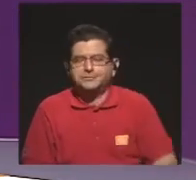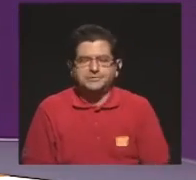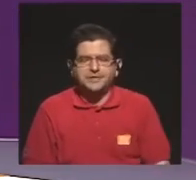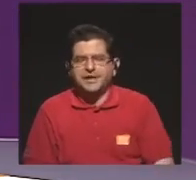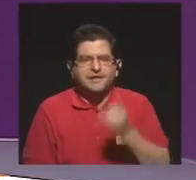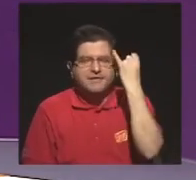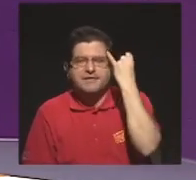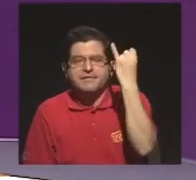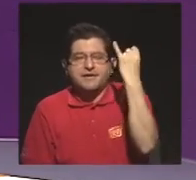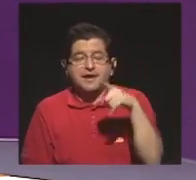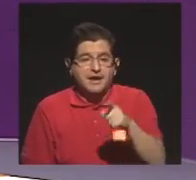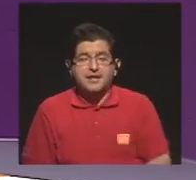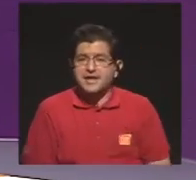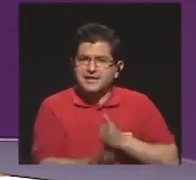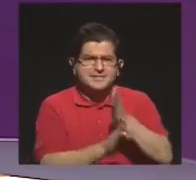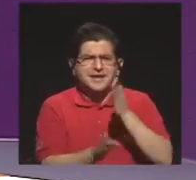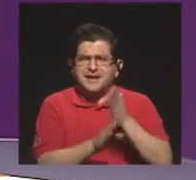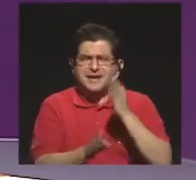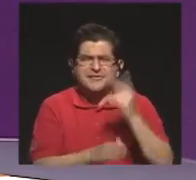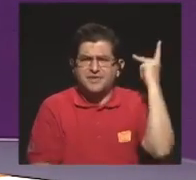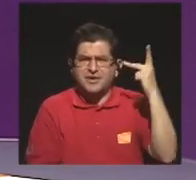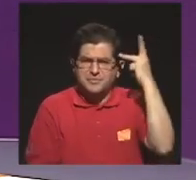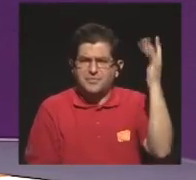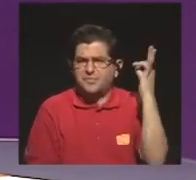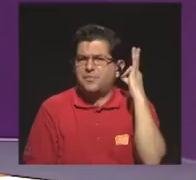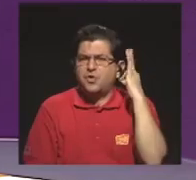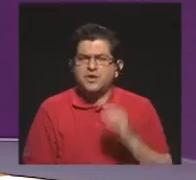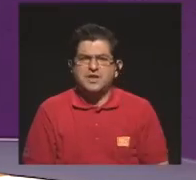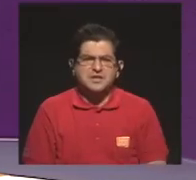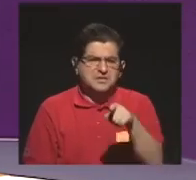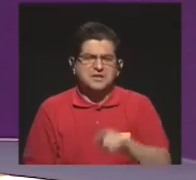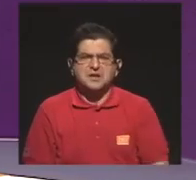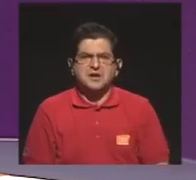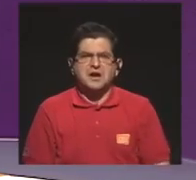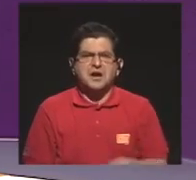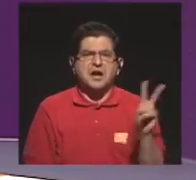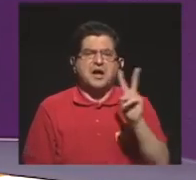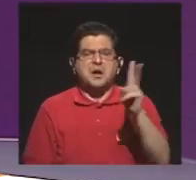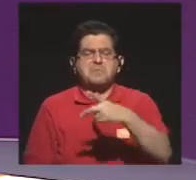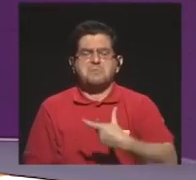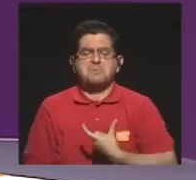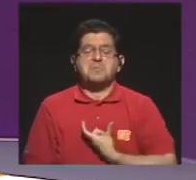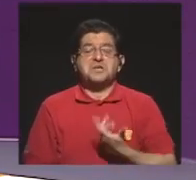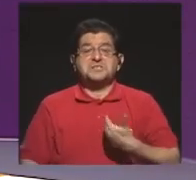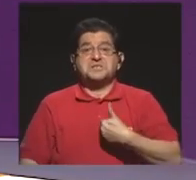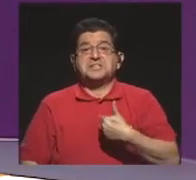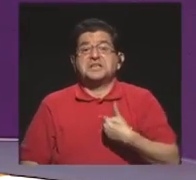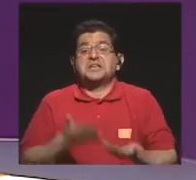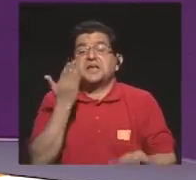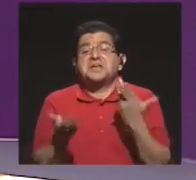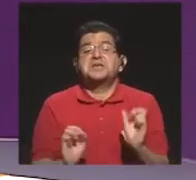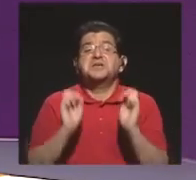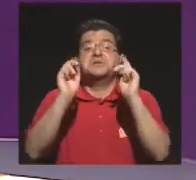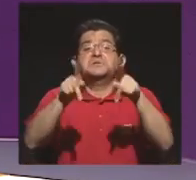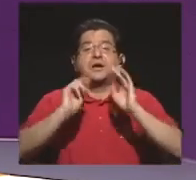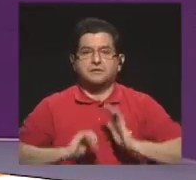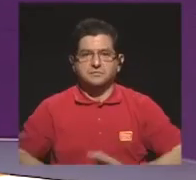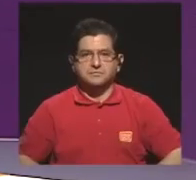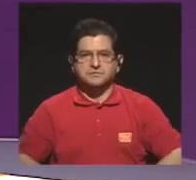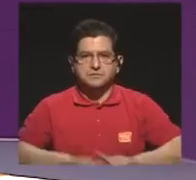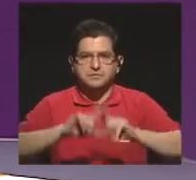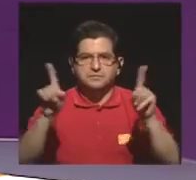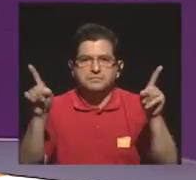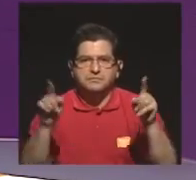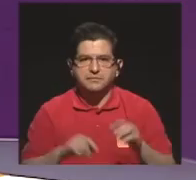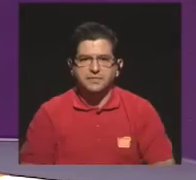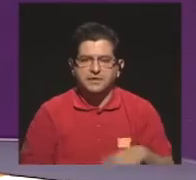tendencias, y esa carrera política de ella quedó, entonces, por lo tanto, quedó como vicealcaldesa, si es que tuvo la oportunidad. Pero ¿en qué